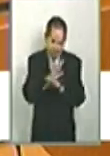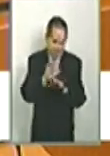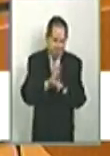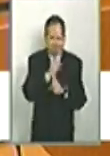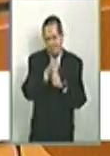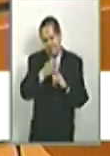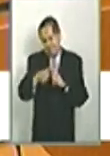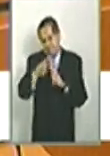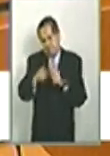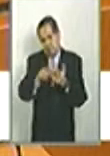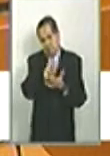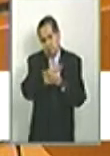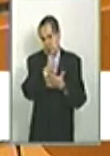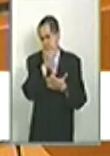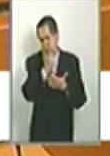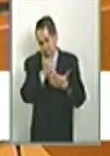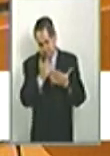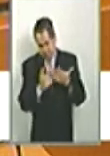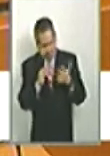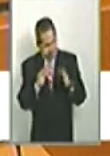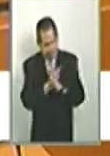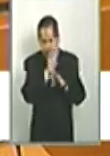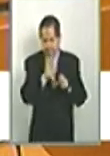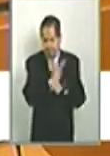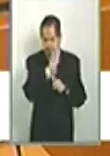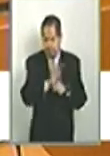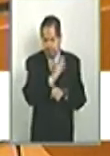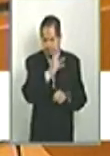otras disposiciones muy importantes,